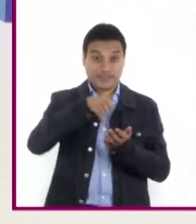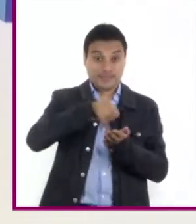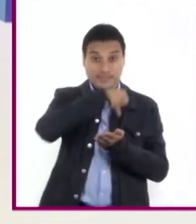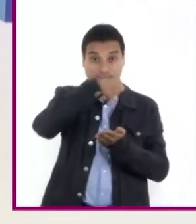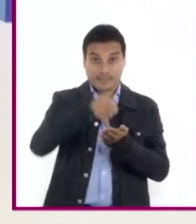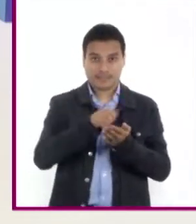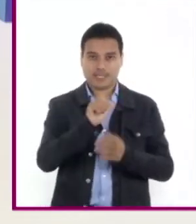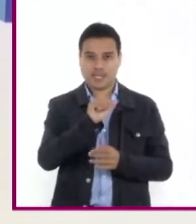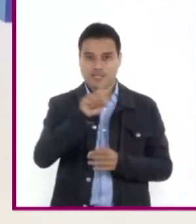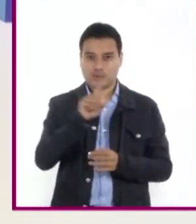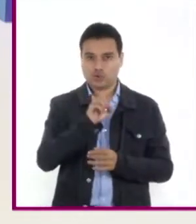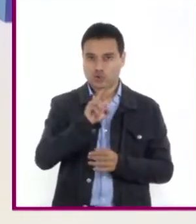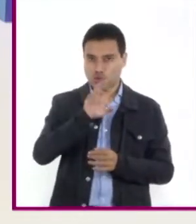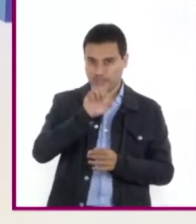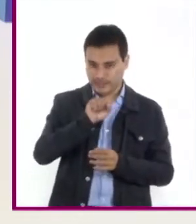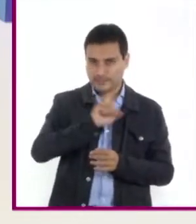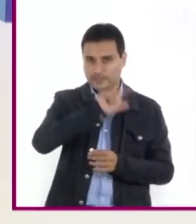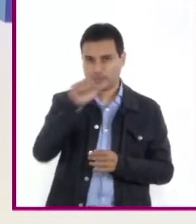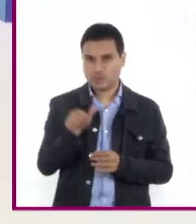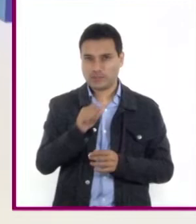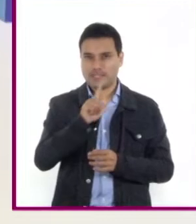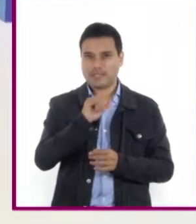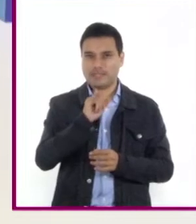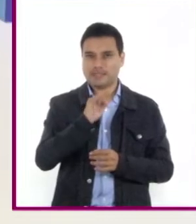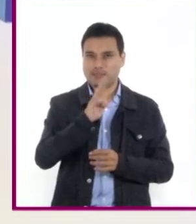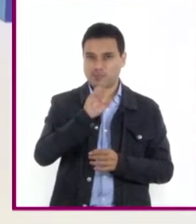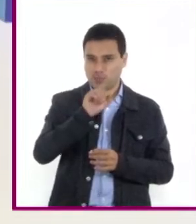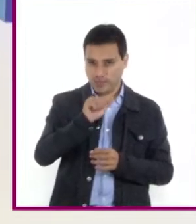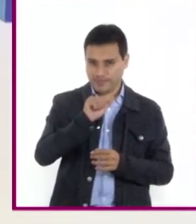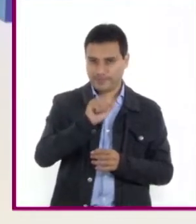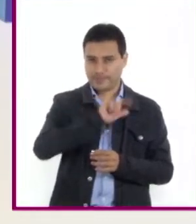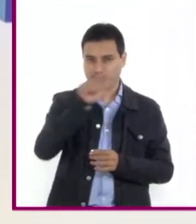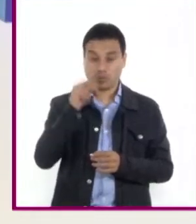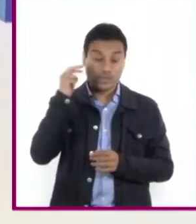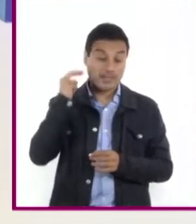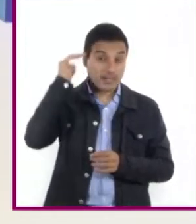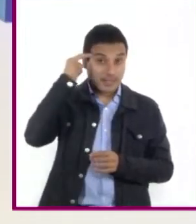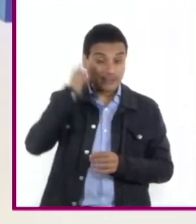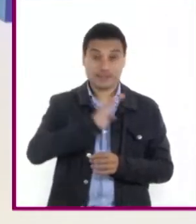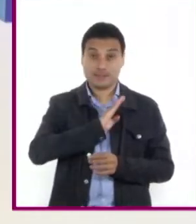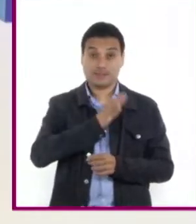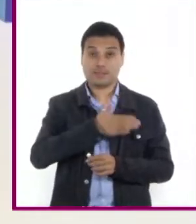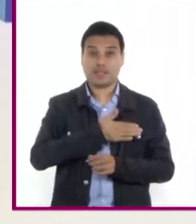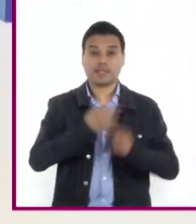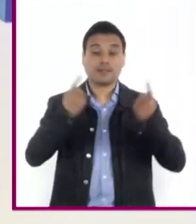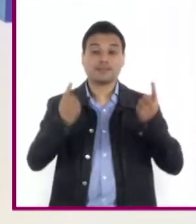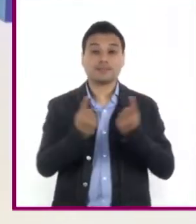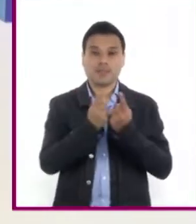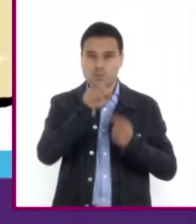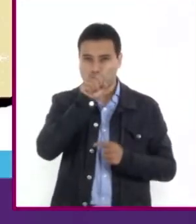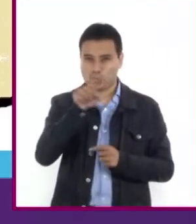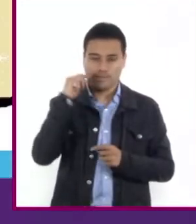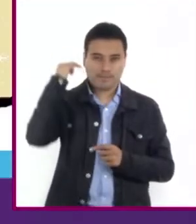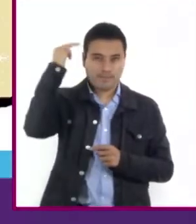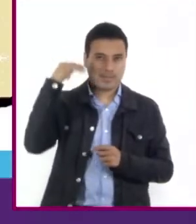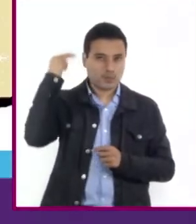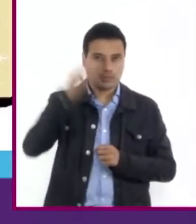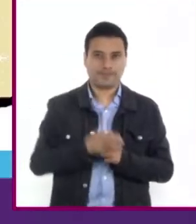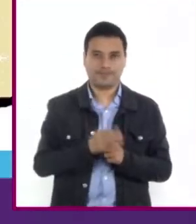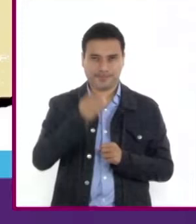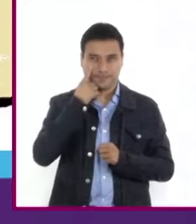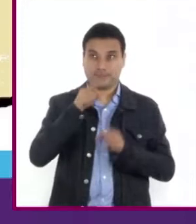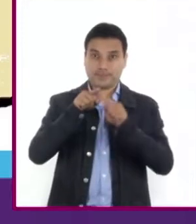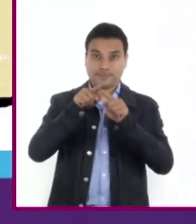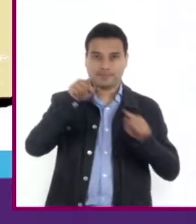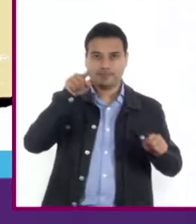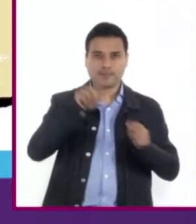Islas Azores y Lisboa para ser recibido por los reyes españoles en marzo de ese mismo año. De color verde